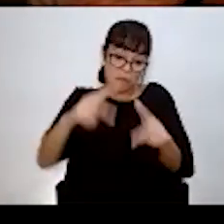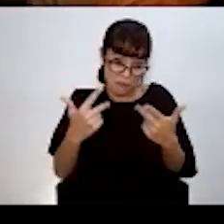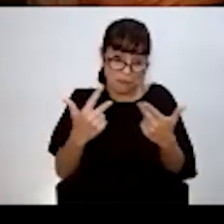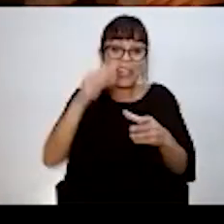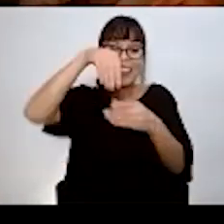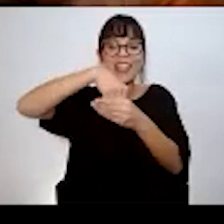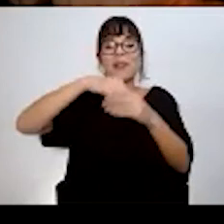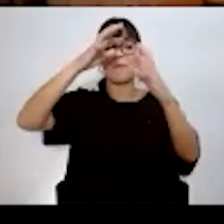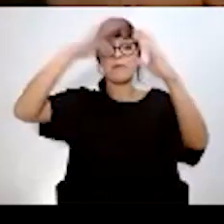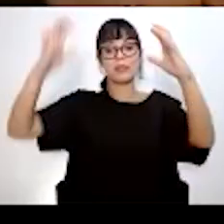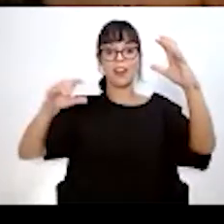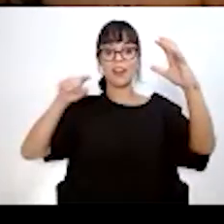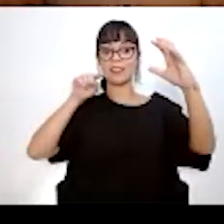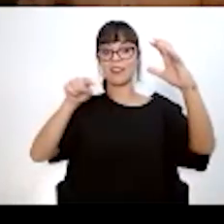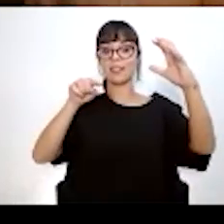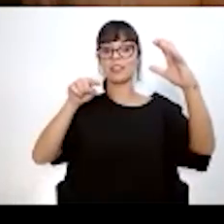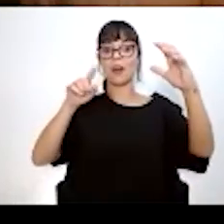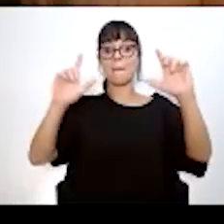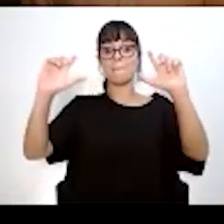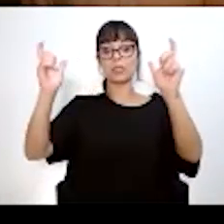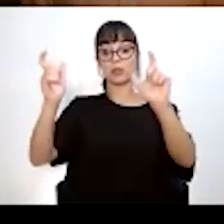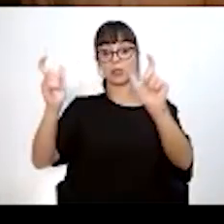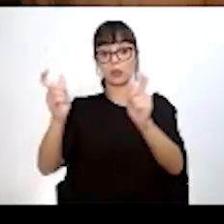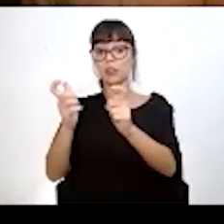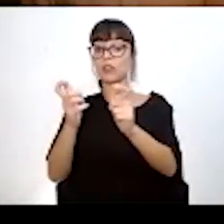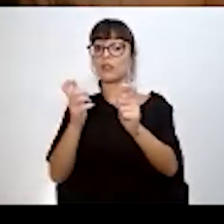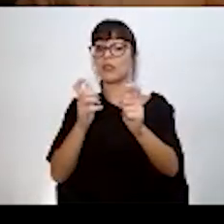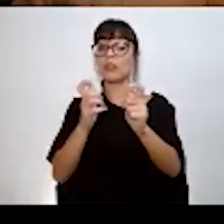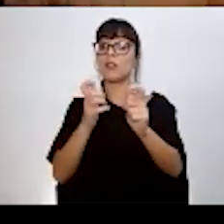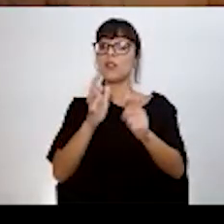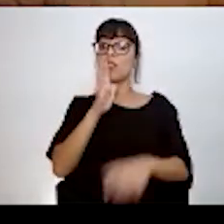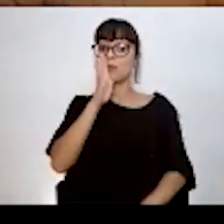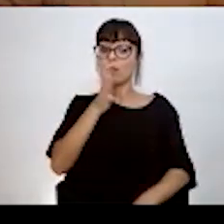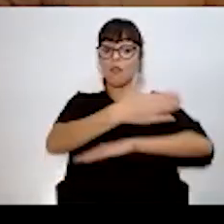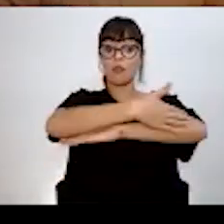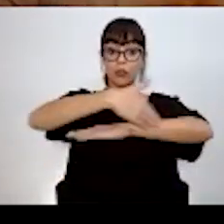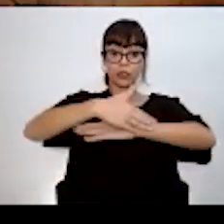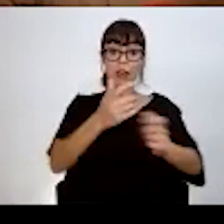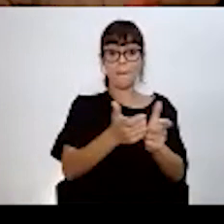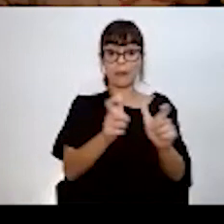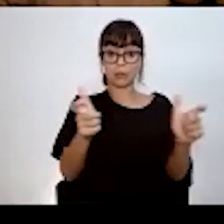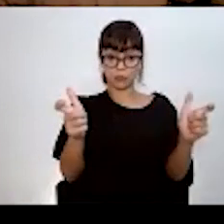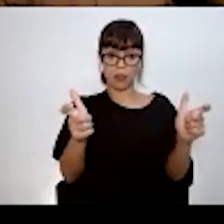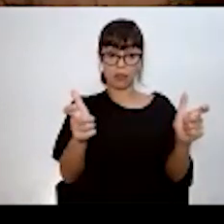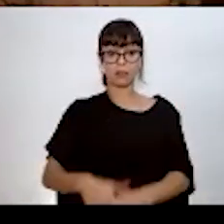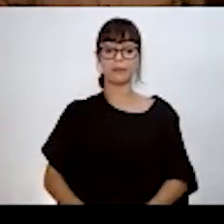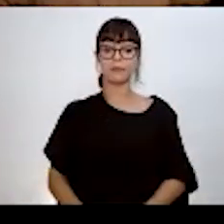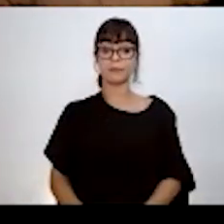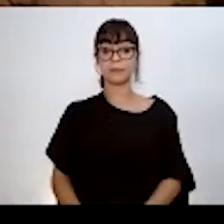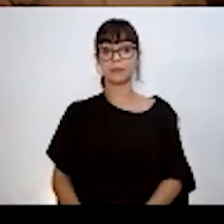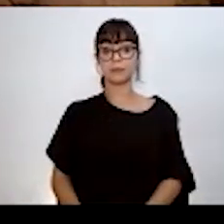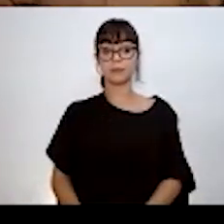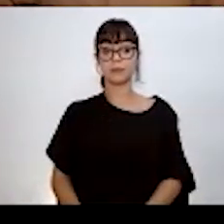progresivamente a medida que se incrementa la ocupación del entorno litoral de la isla. Es decir, la gráfica lo que nos está